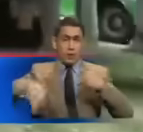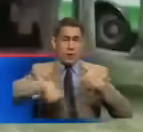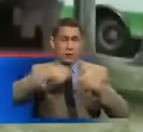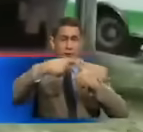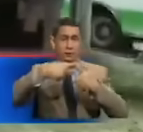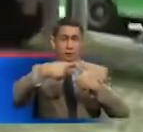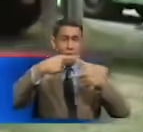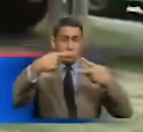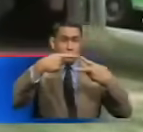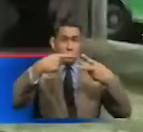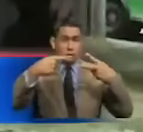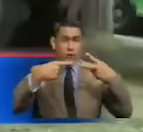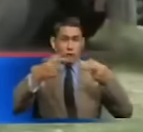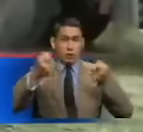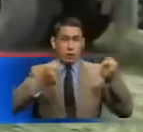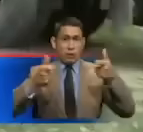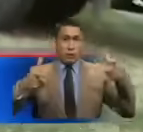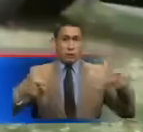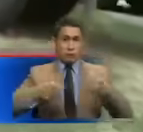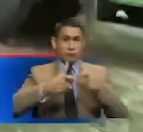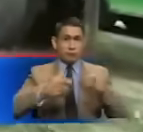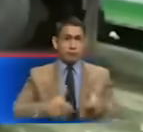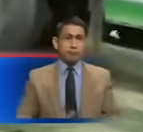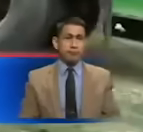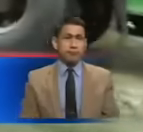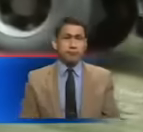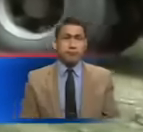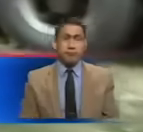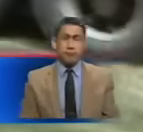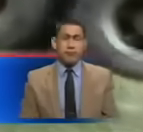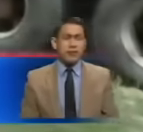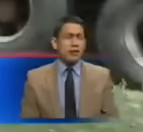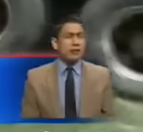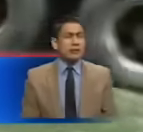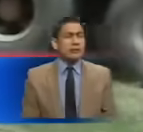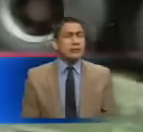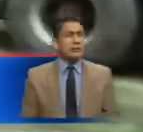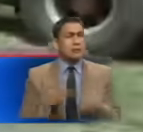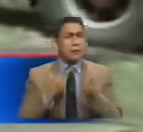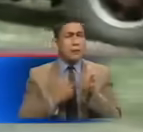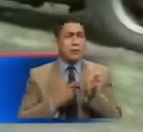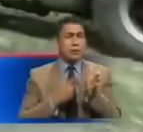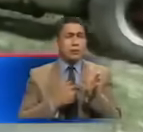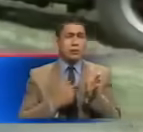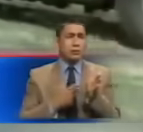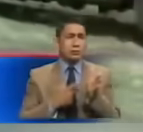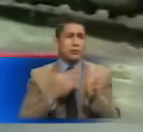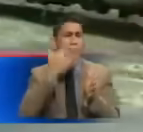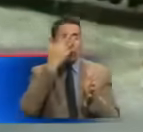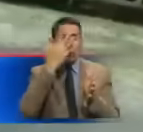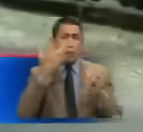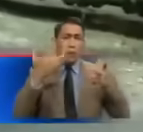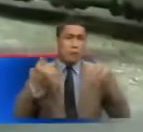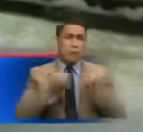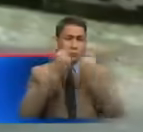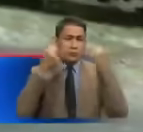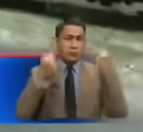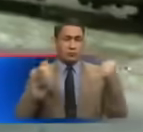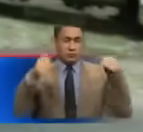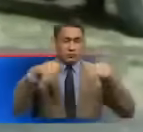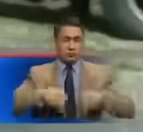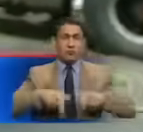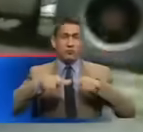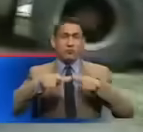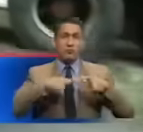transporte comercial. Según sus primeros indicios, ¿qué es lo que se determina o qué es lo que se presumiría? ¿Cuáles serían las causas de